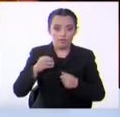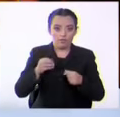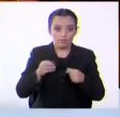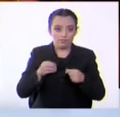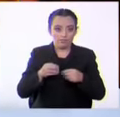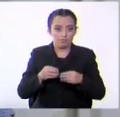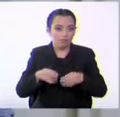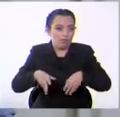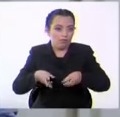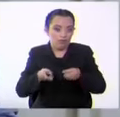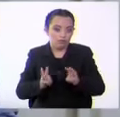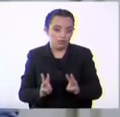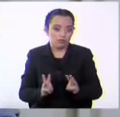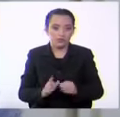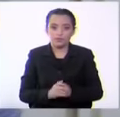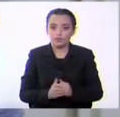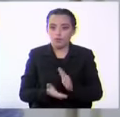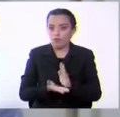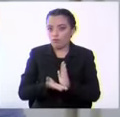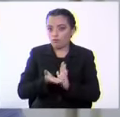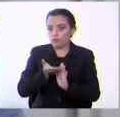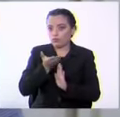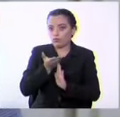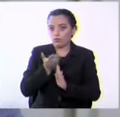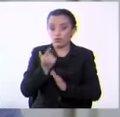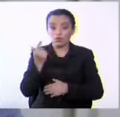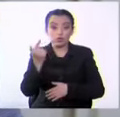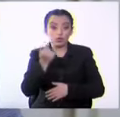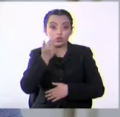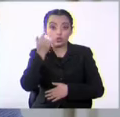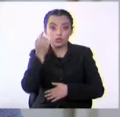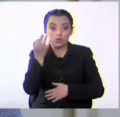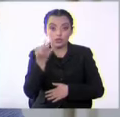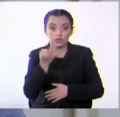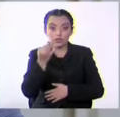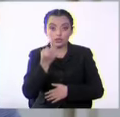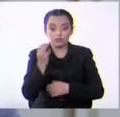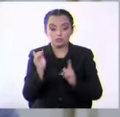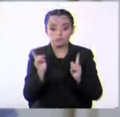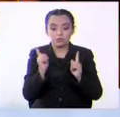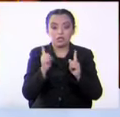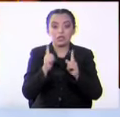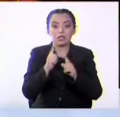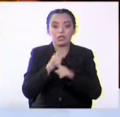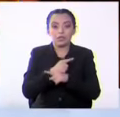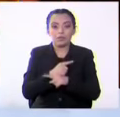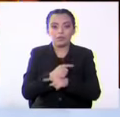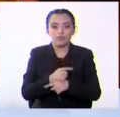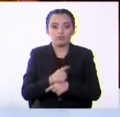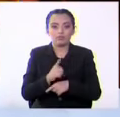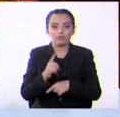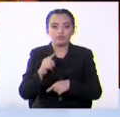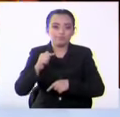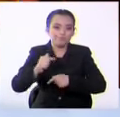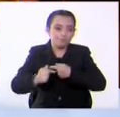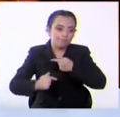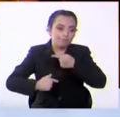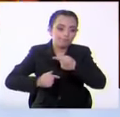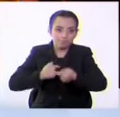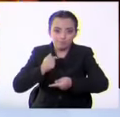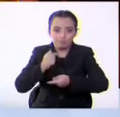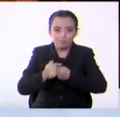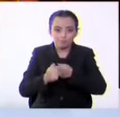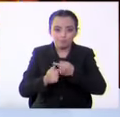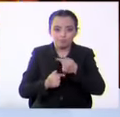evolución. Simplemente necesitamos que cambien estas frecuencias alélicas. Y por otro lado, si creías que evolución